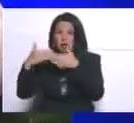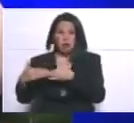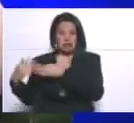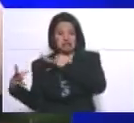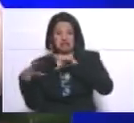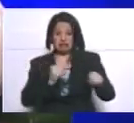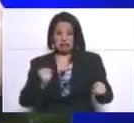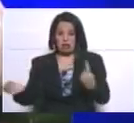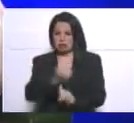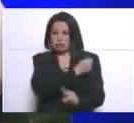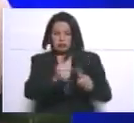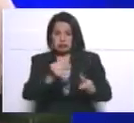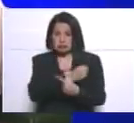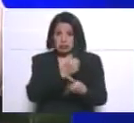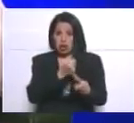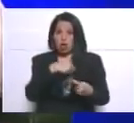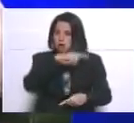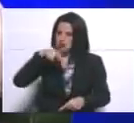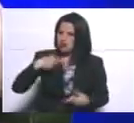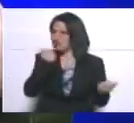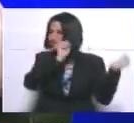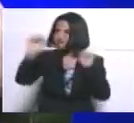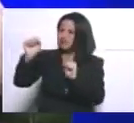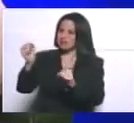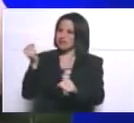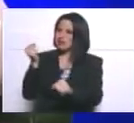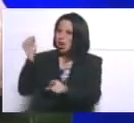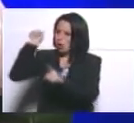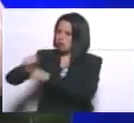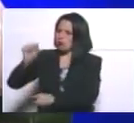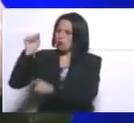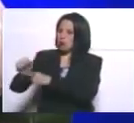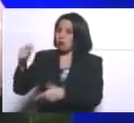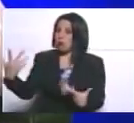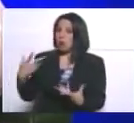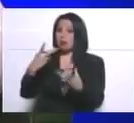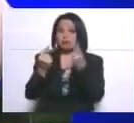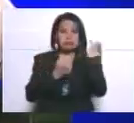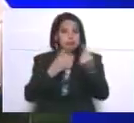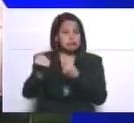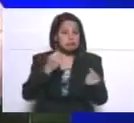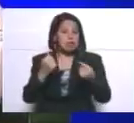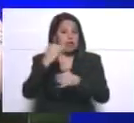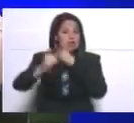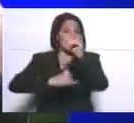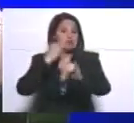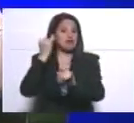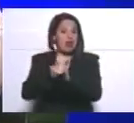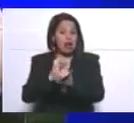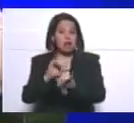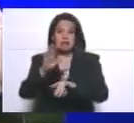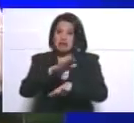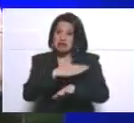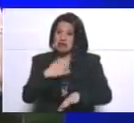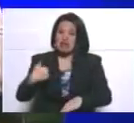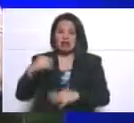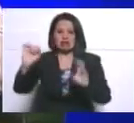proceso de los poderes fácticos, mediáticos, financieros, comerciales, internacionales, que han pretendido cercar a